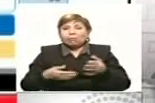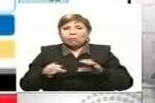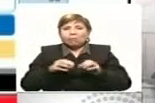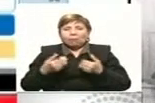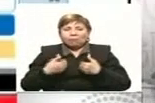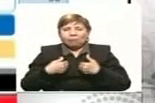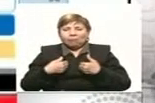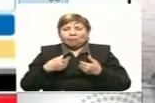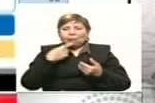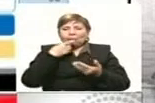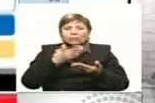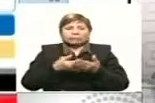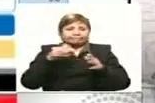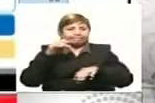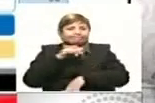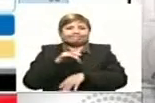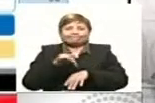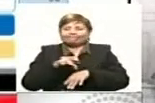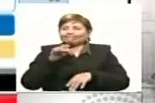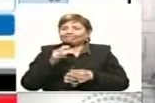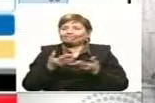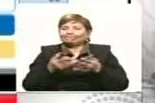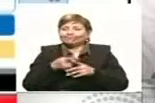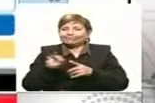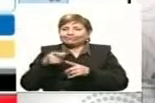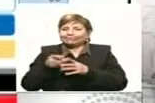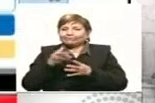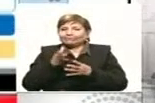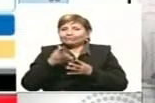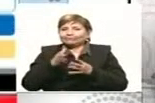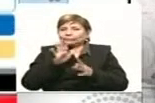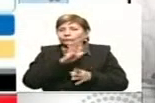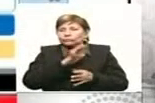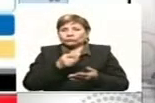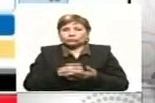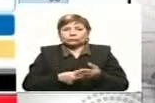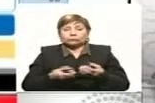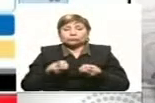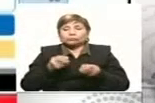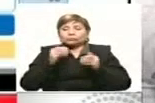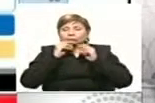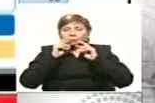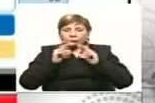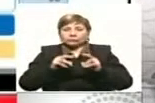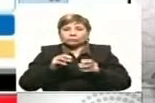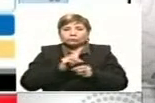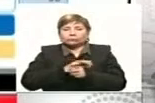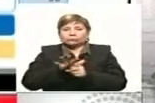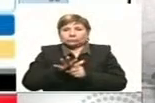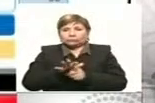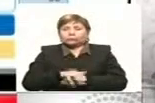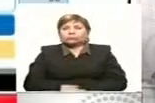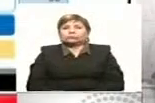que buscar distintas opciones para mejorar sus niveles de respuesta frente a la pandemia, ¿no?